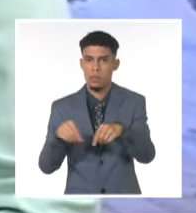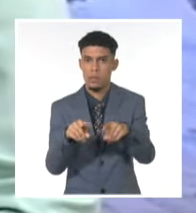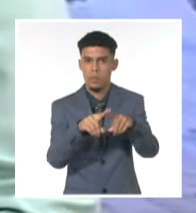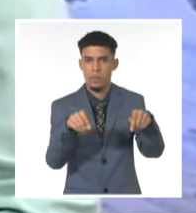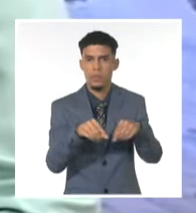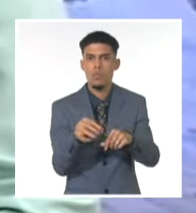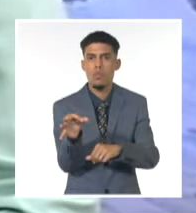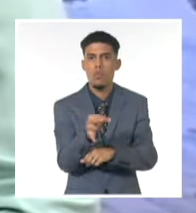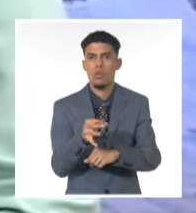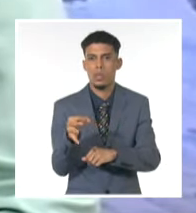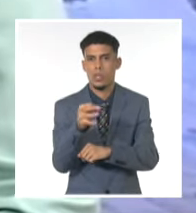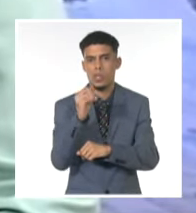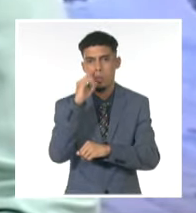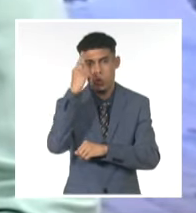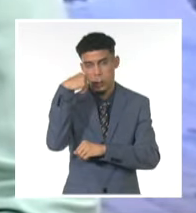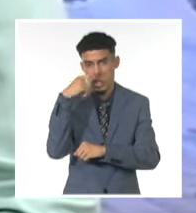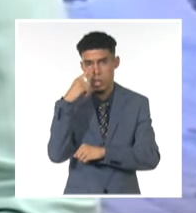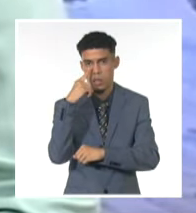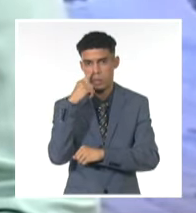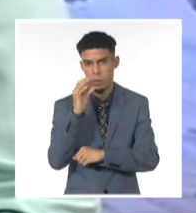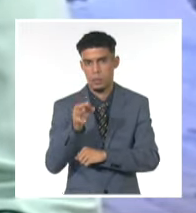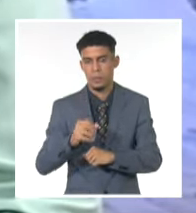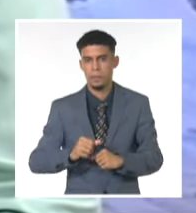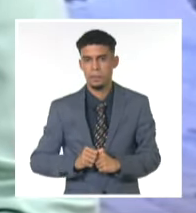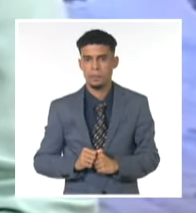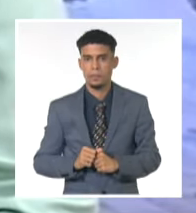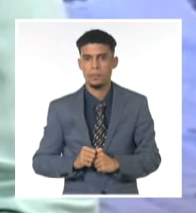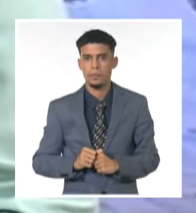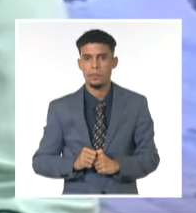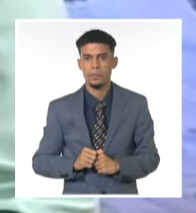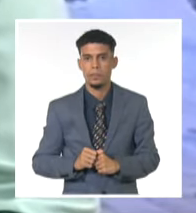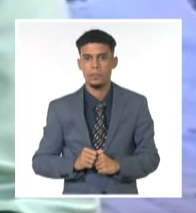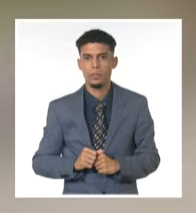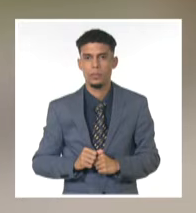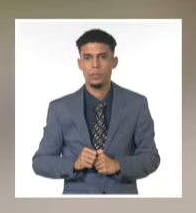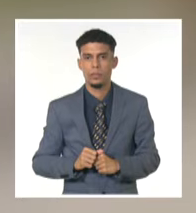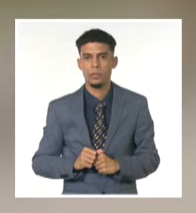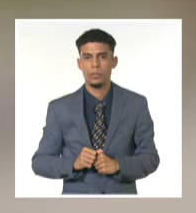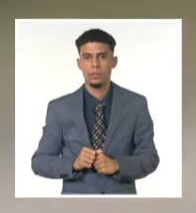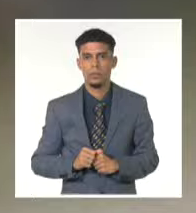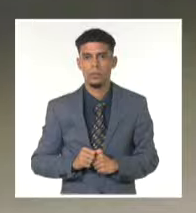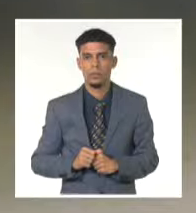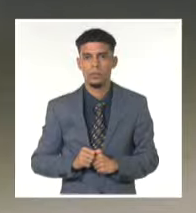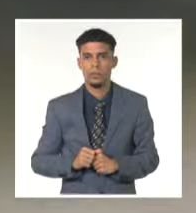municipio, gracias al trabajo de un equipo de reporteros de la televisión guantanamera.